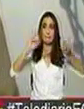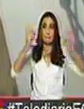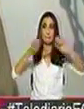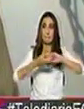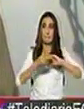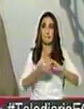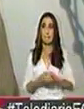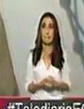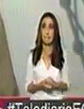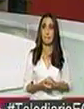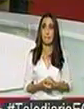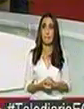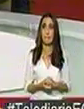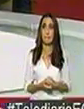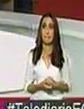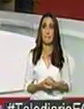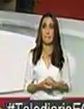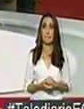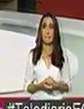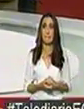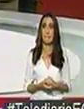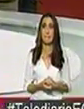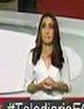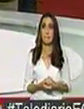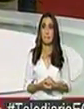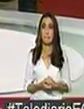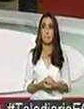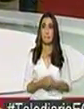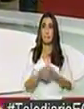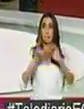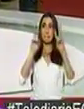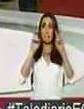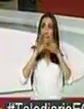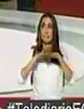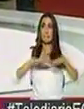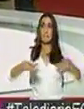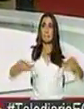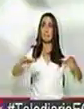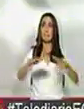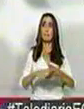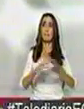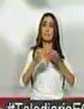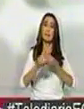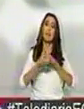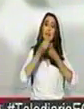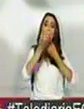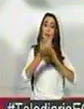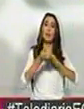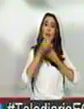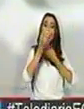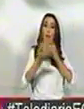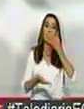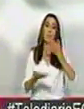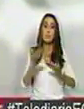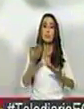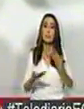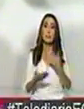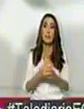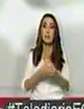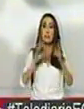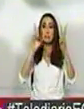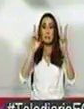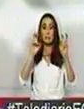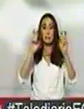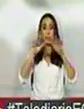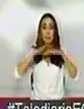eso. Para que pongamos un poco en contexto el tema y la ciudadanía tenga mayor conocimiento sobre el tema que estamos